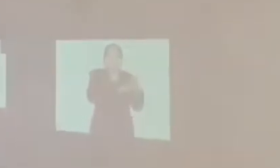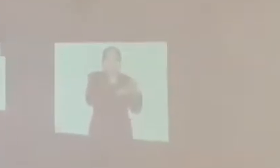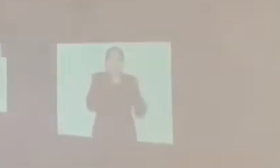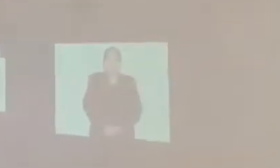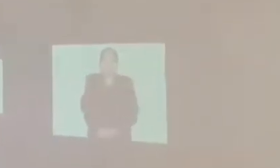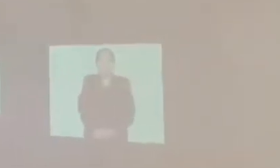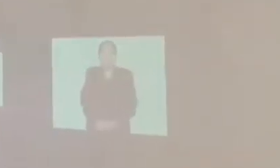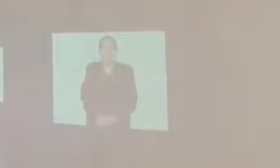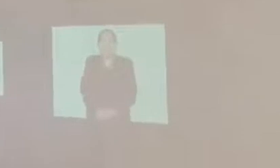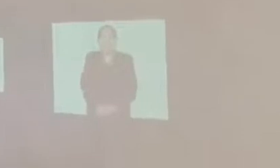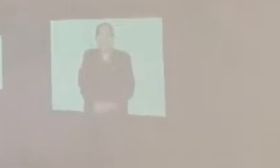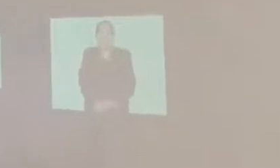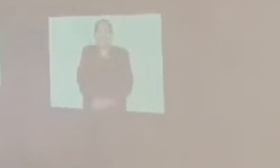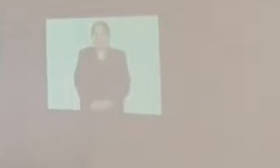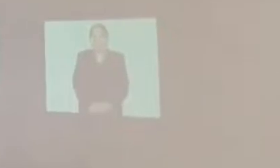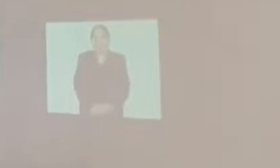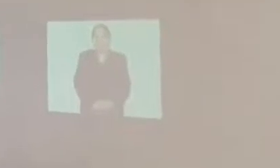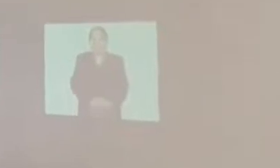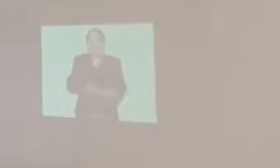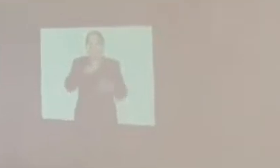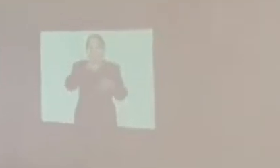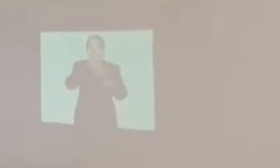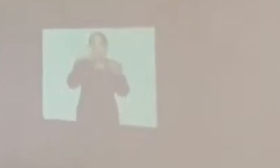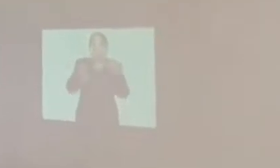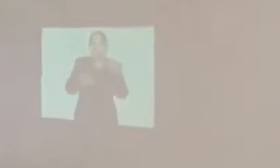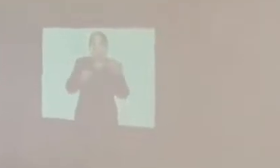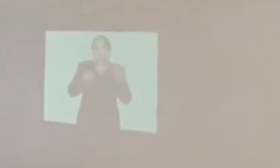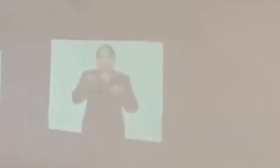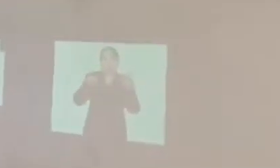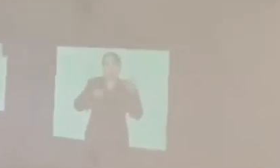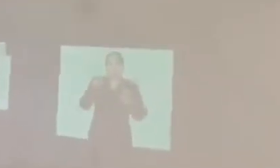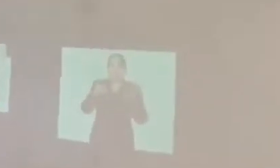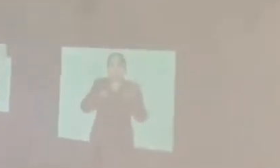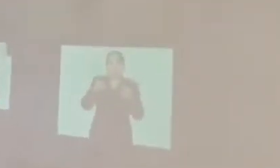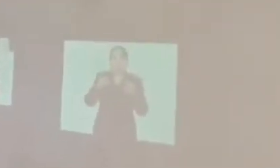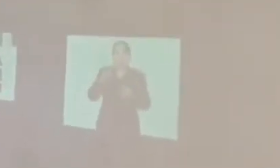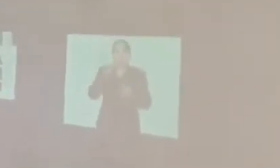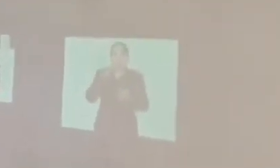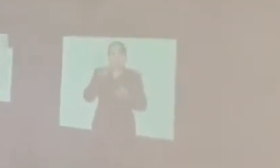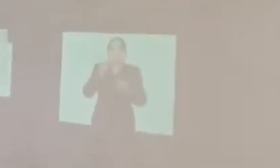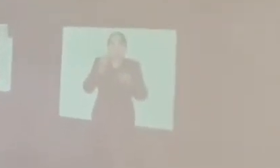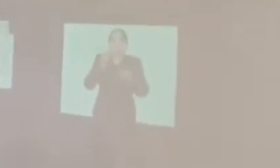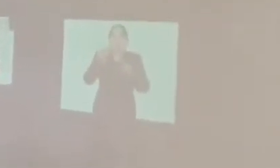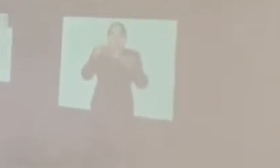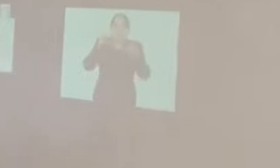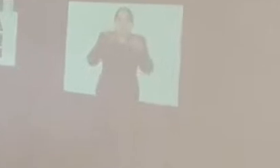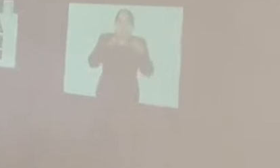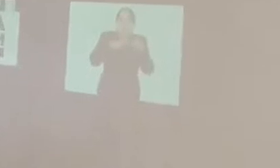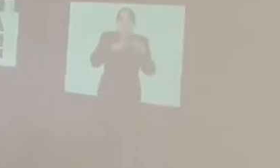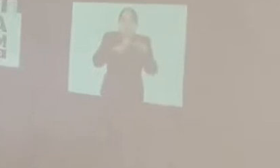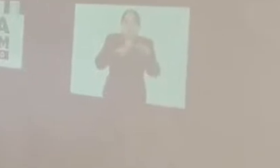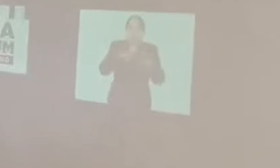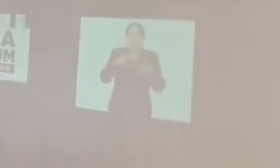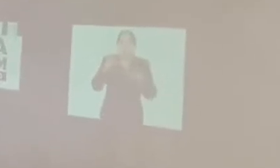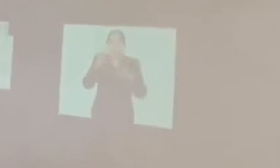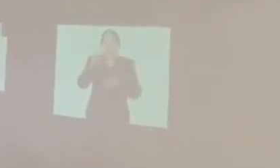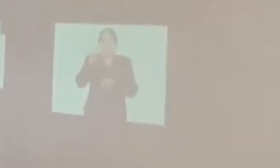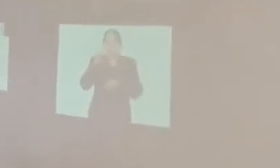la jefa de gobierno en la Ciudad de México. Pues déjenme decirles, ese rato, pues cuando ella muy entró